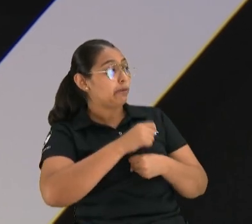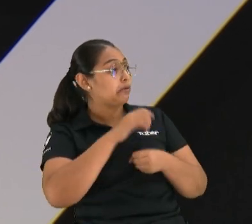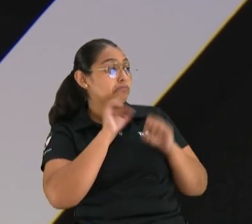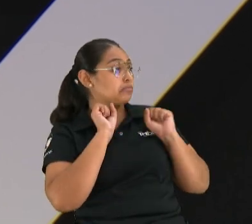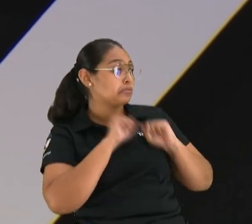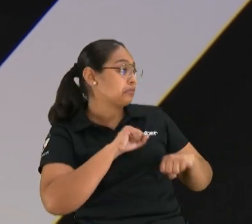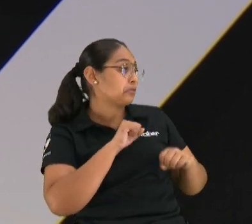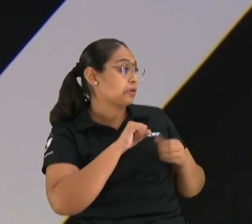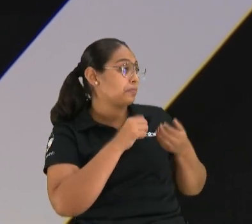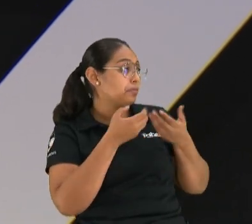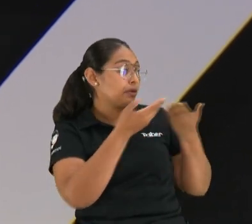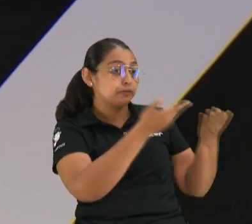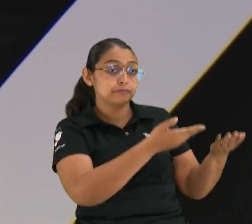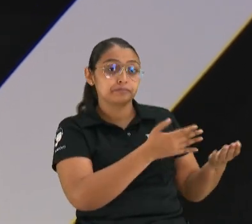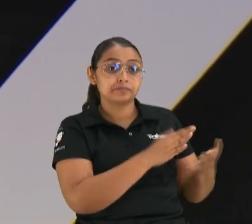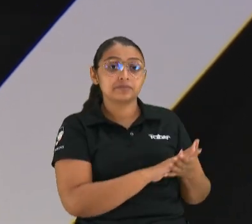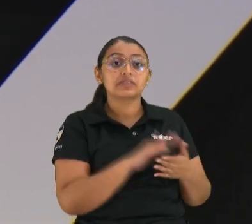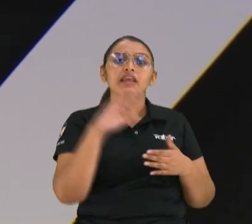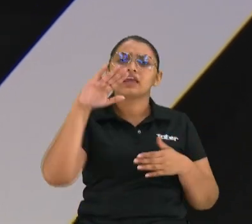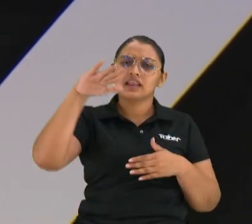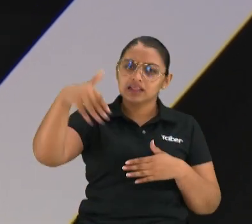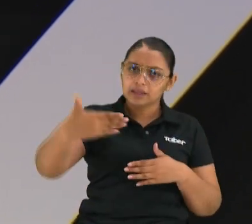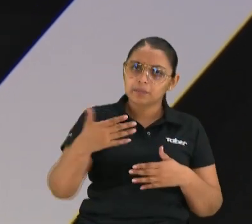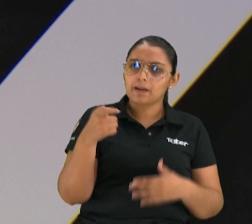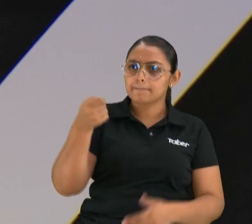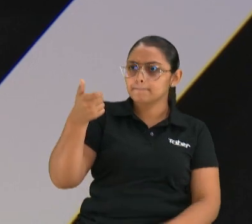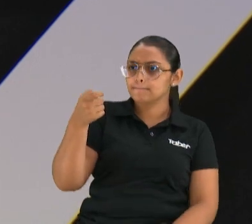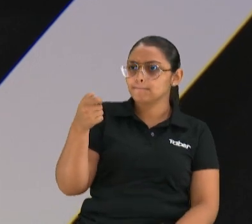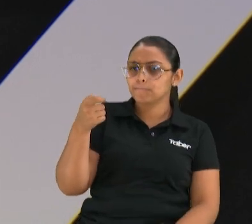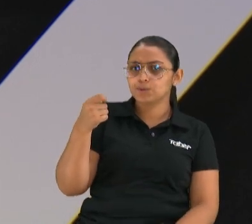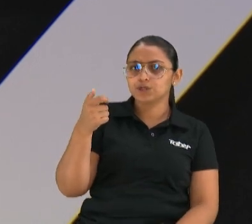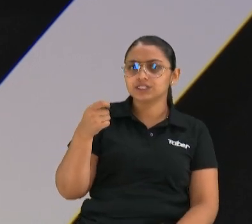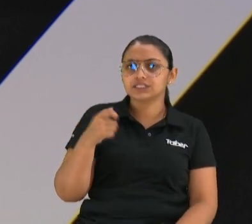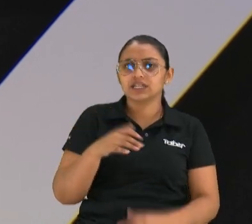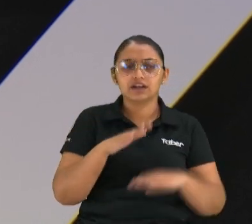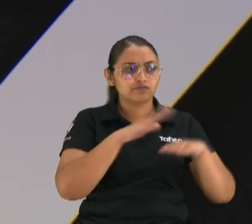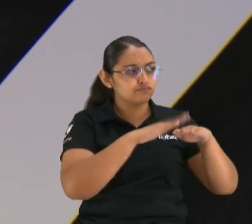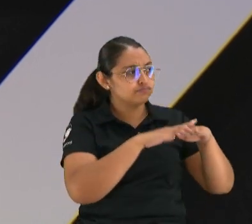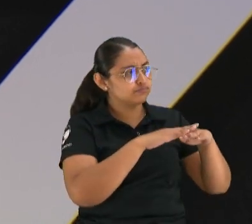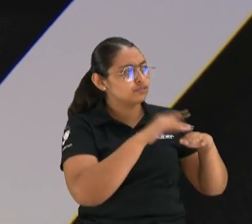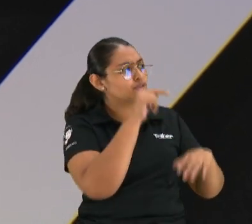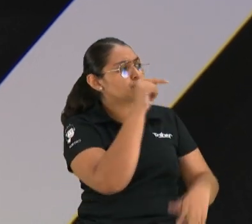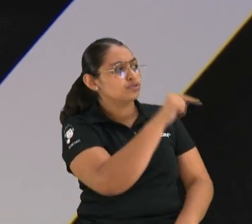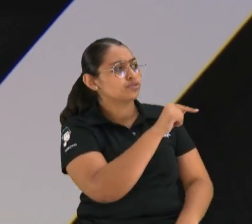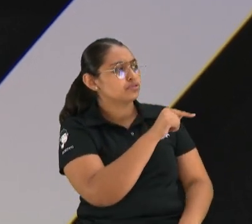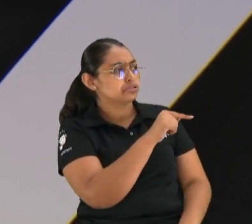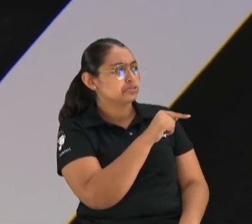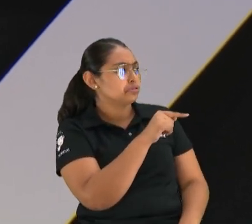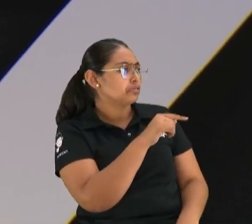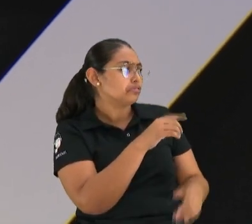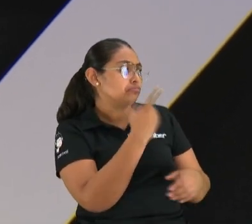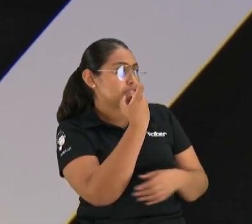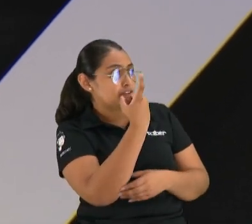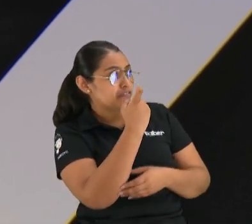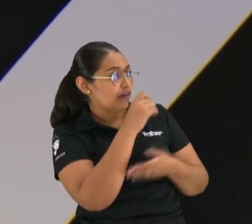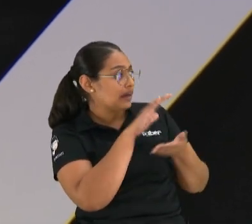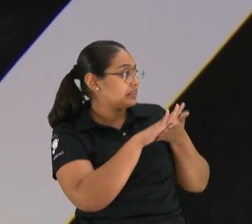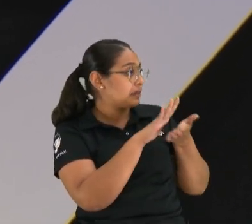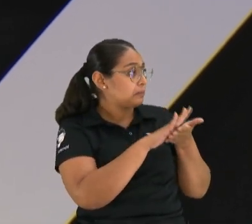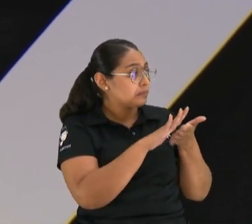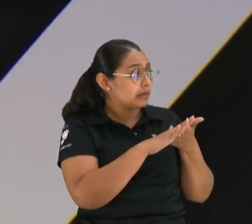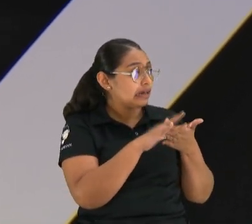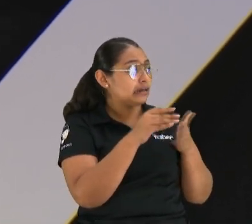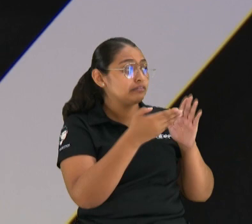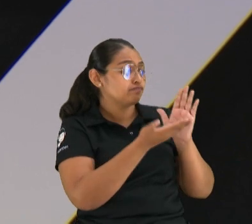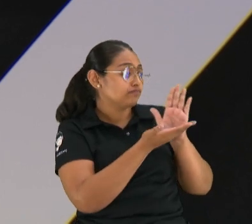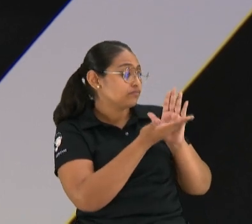y cuando el policía te vuelve a detener te dice No yo estoy matriculado yo tengo muy seguro no Aquí está el Registro que dice que no pagaste esta multa tienes tanto